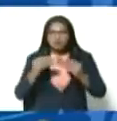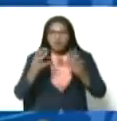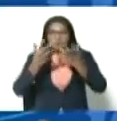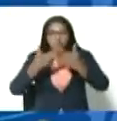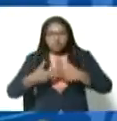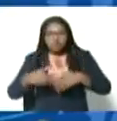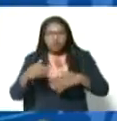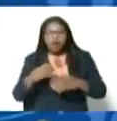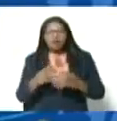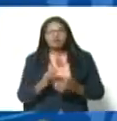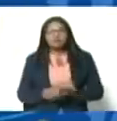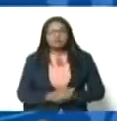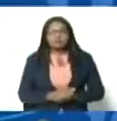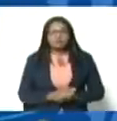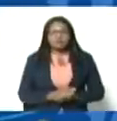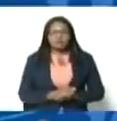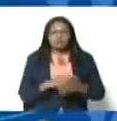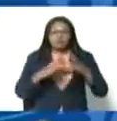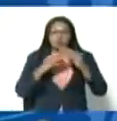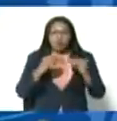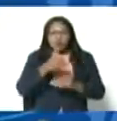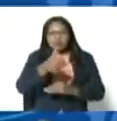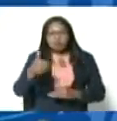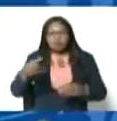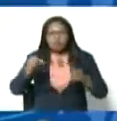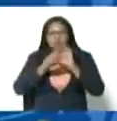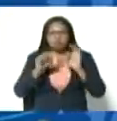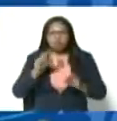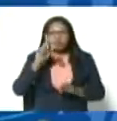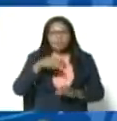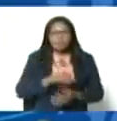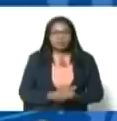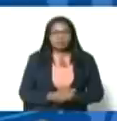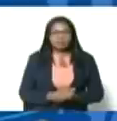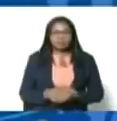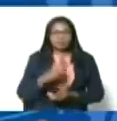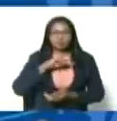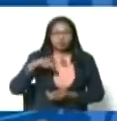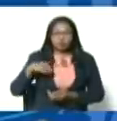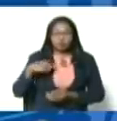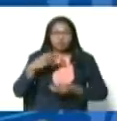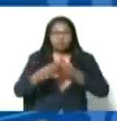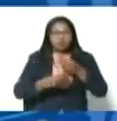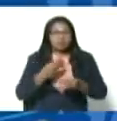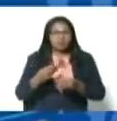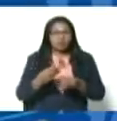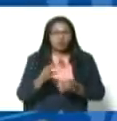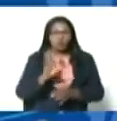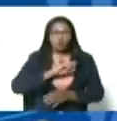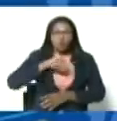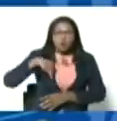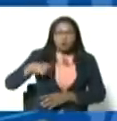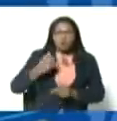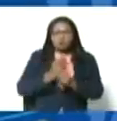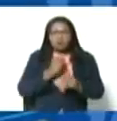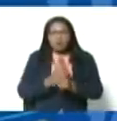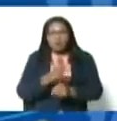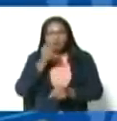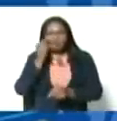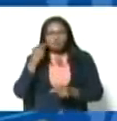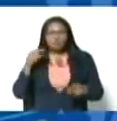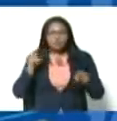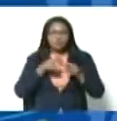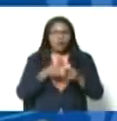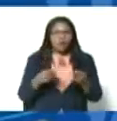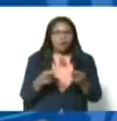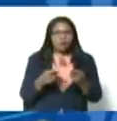industriales, todas las maquinarias necesitan de esto, y nosotros ahora lo estamos haciendo con nuestros trabajadores, trabajadoras, con